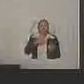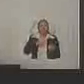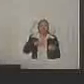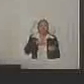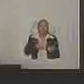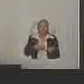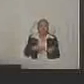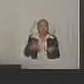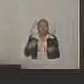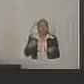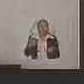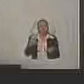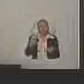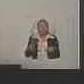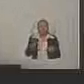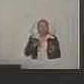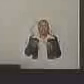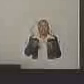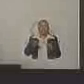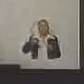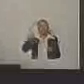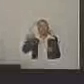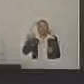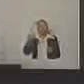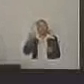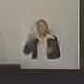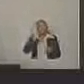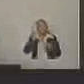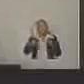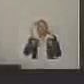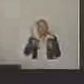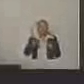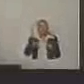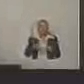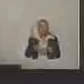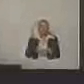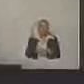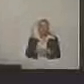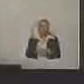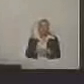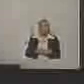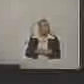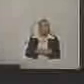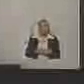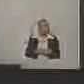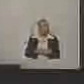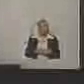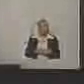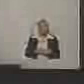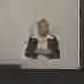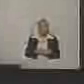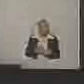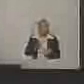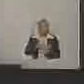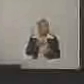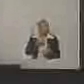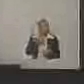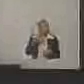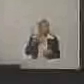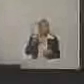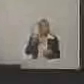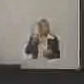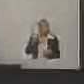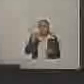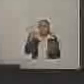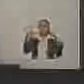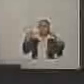somos empresarias algunas, profesoras otras. Bueno, yo soy profesora y ahora empresaria porque el salario de profesora no